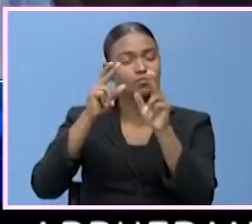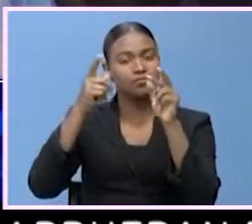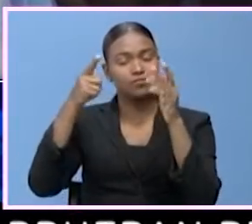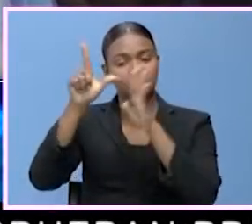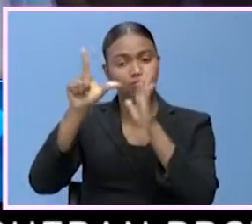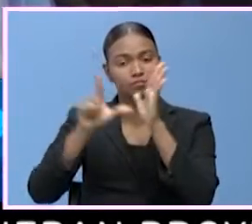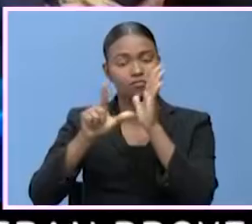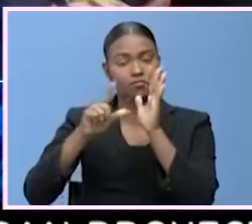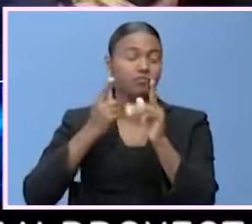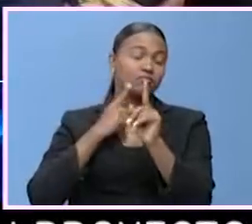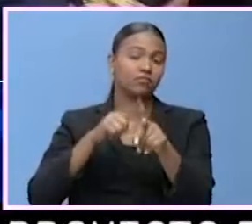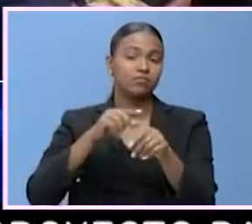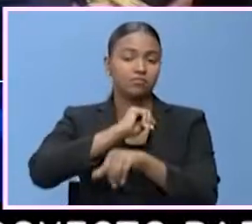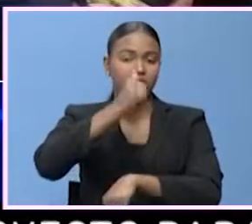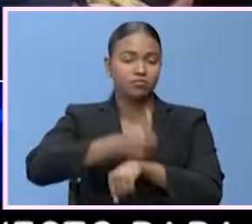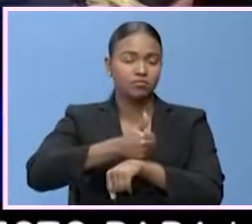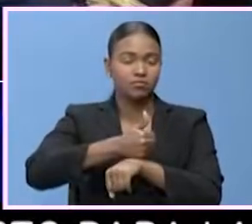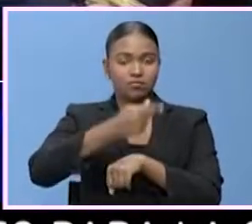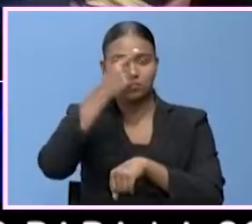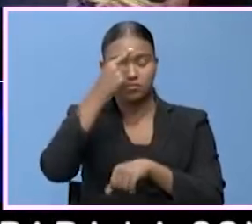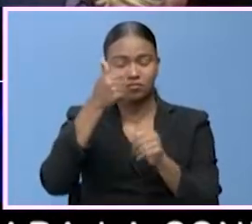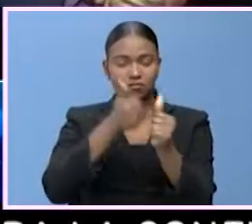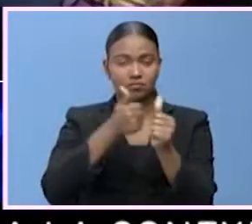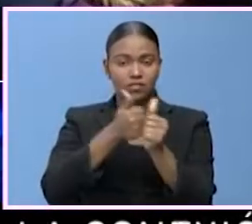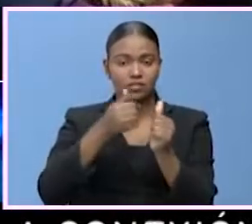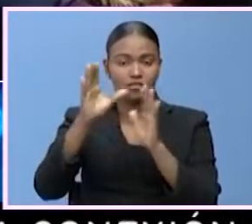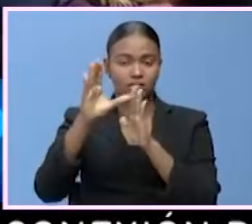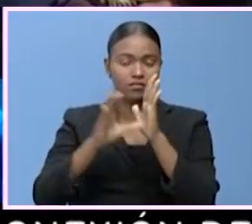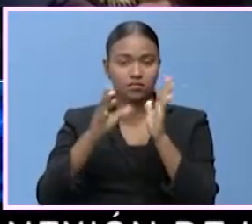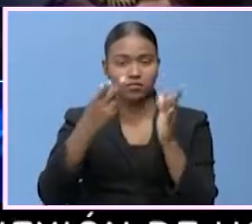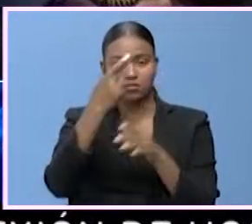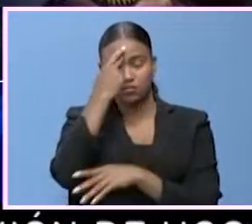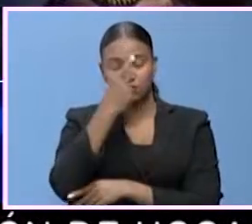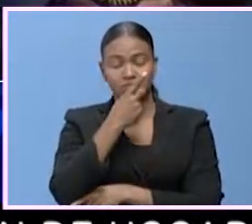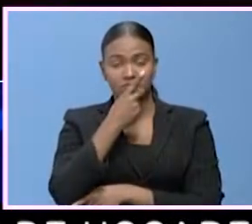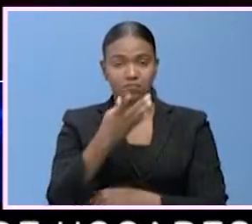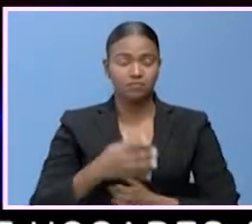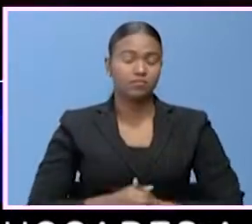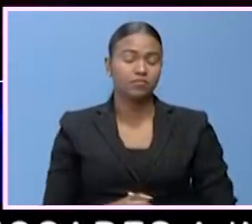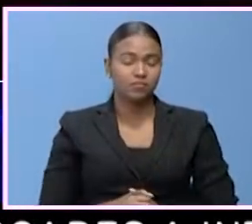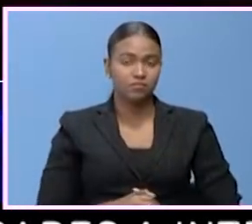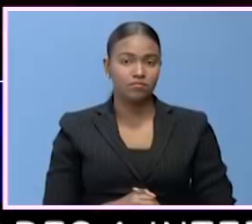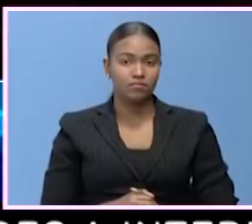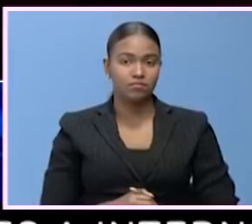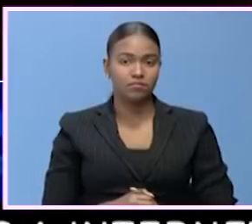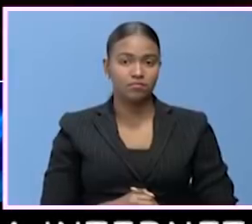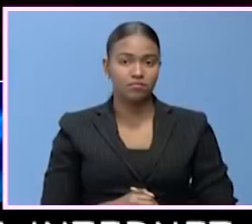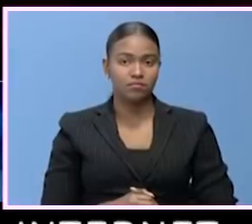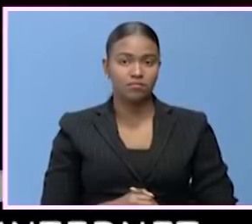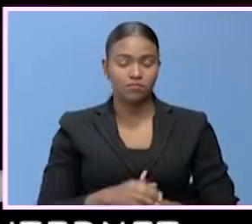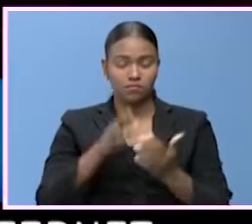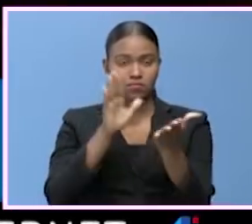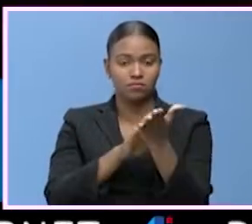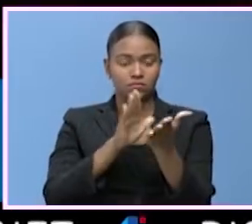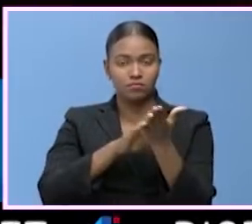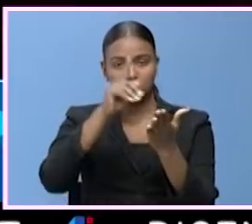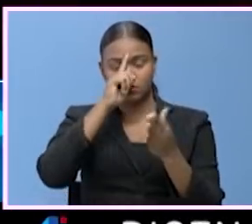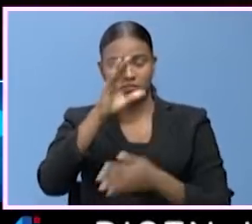leyes civiles establecidas en la Constitución de la República. Felicitarle a la